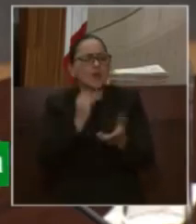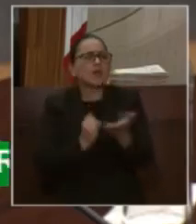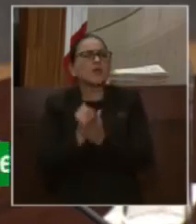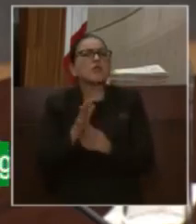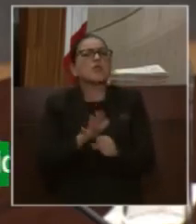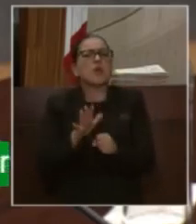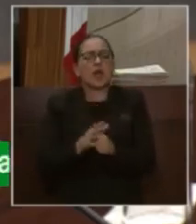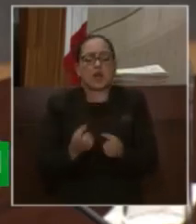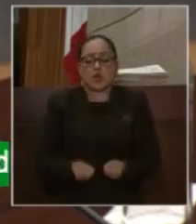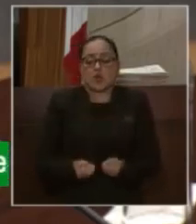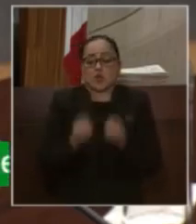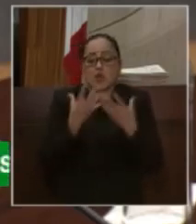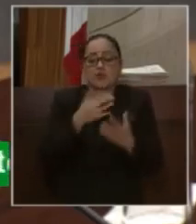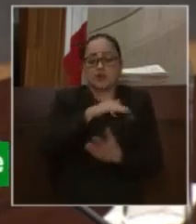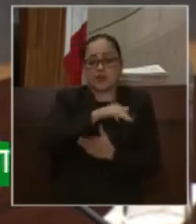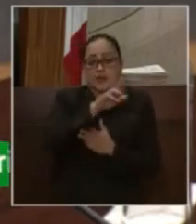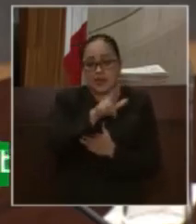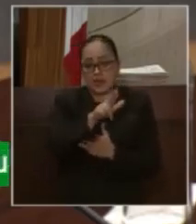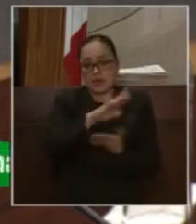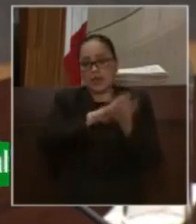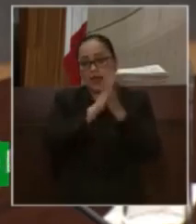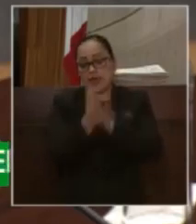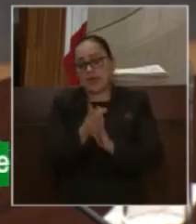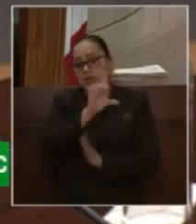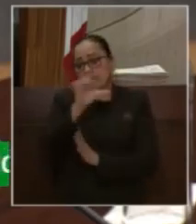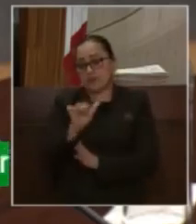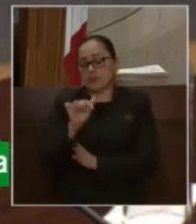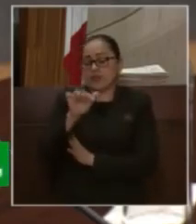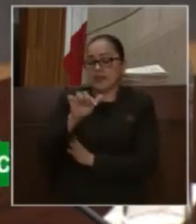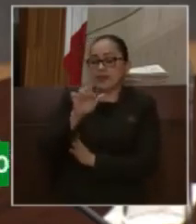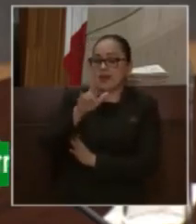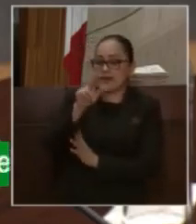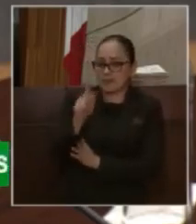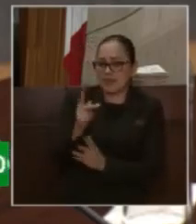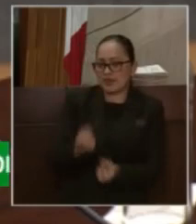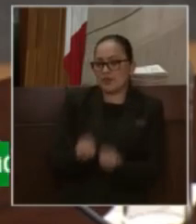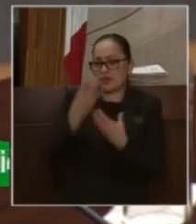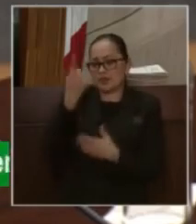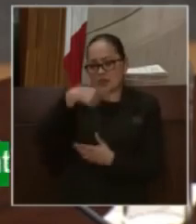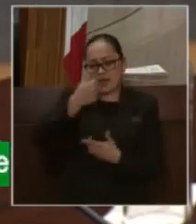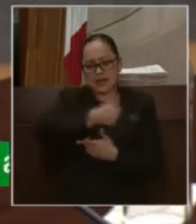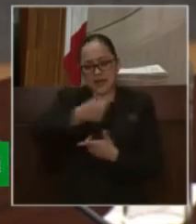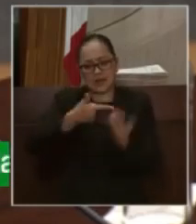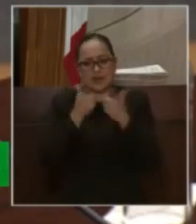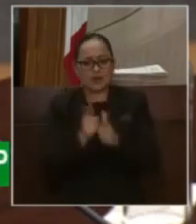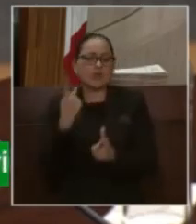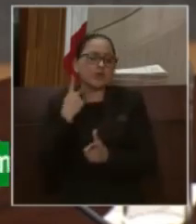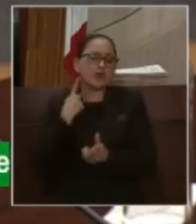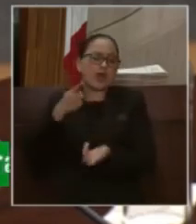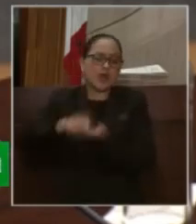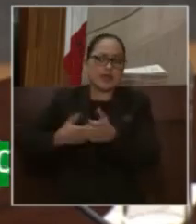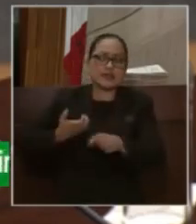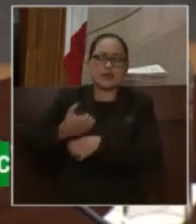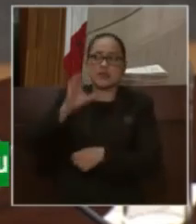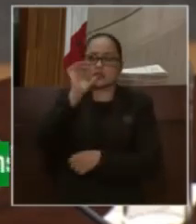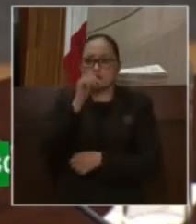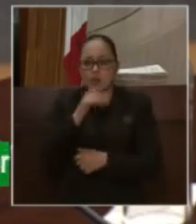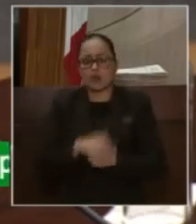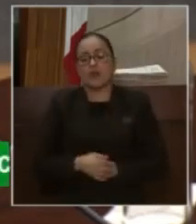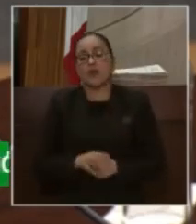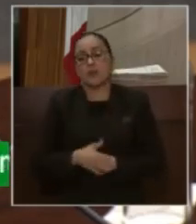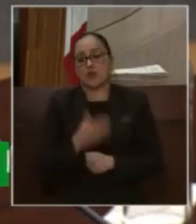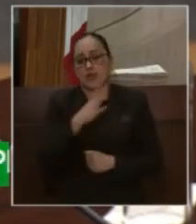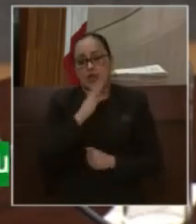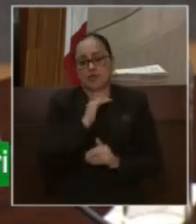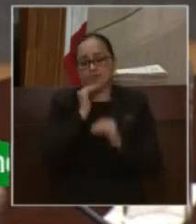es la base de curules de mayoría relativa para asignar diputados por representación proporcional a los partidos políticos en el Estado de Chihuahua, considerando los